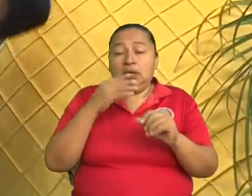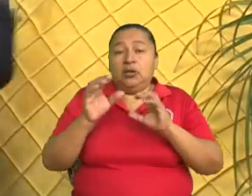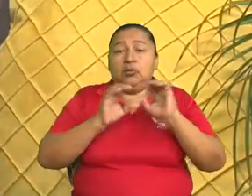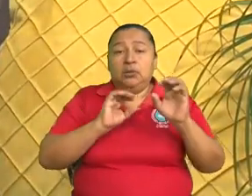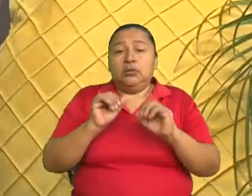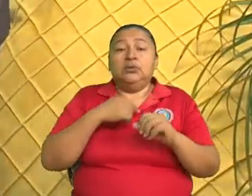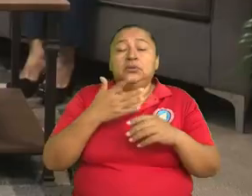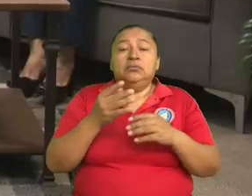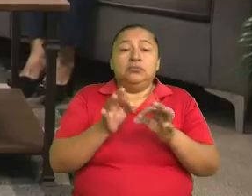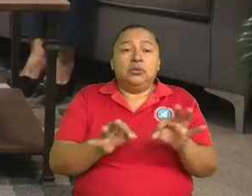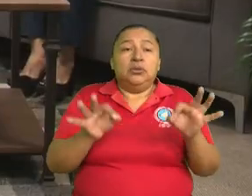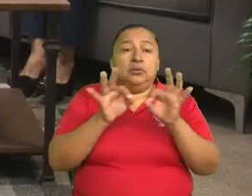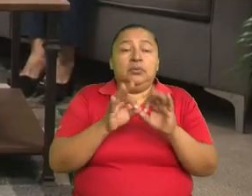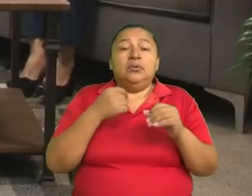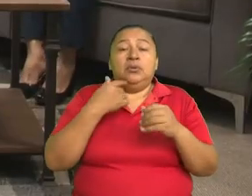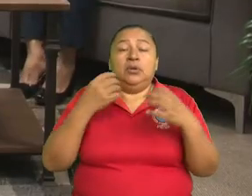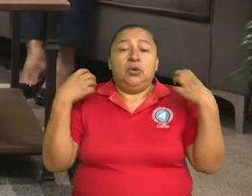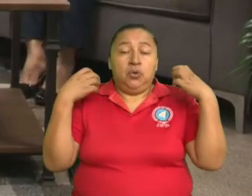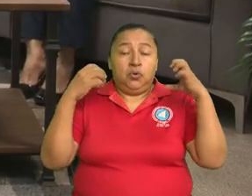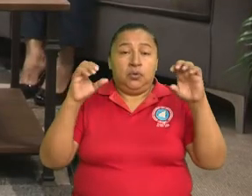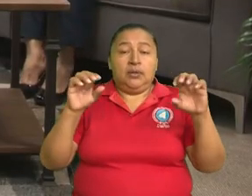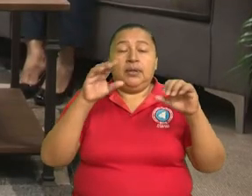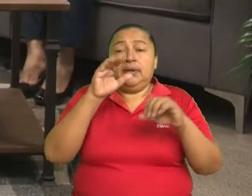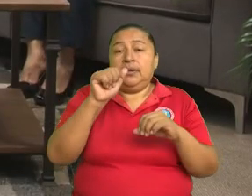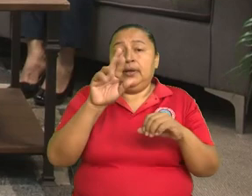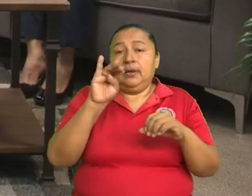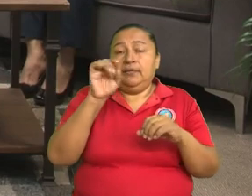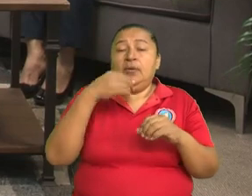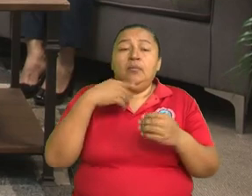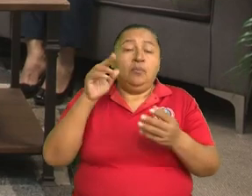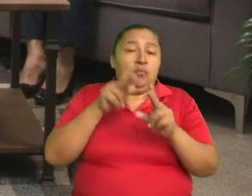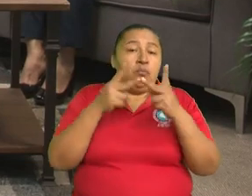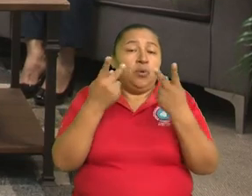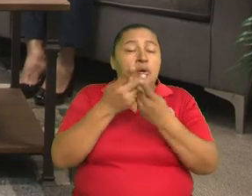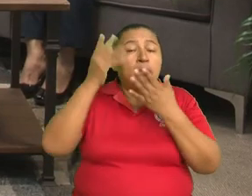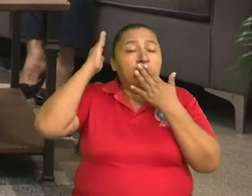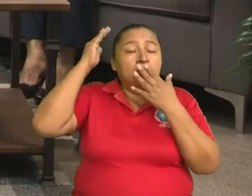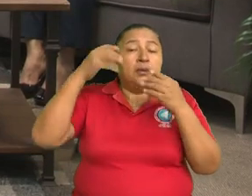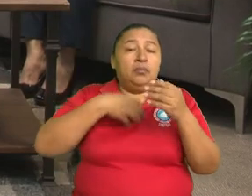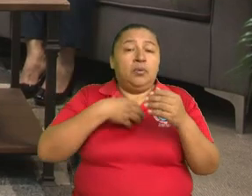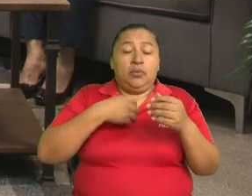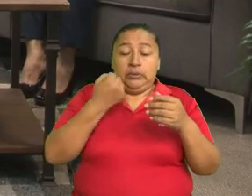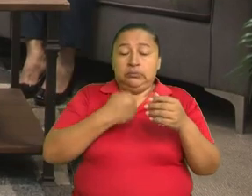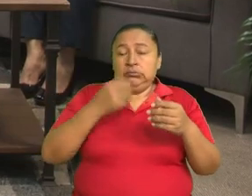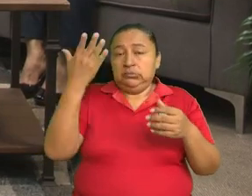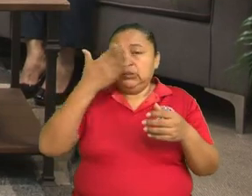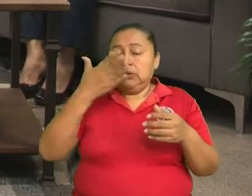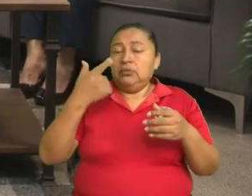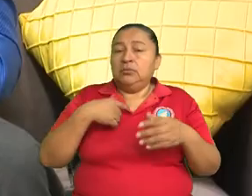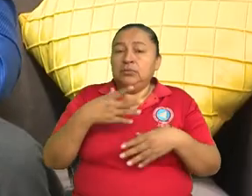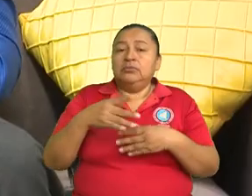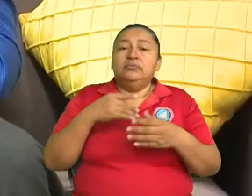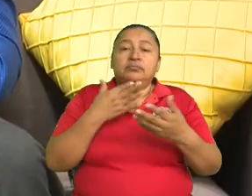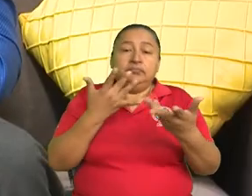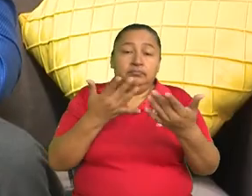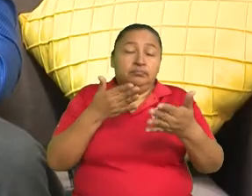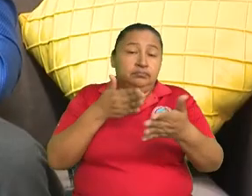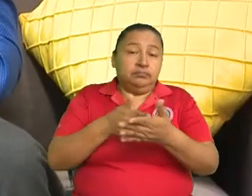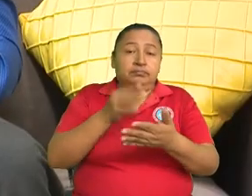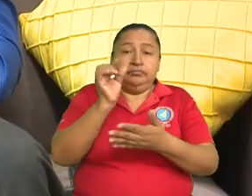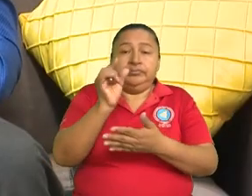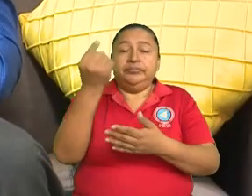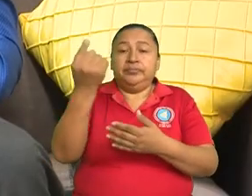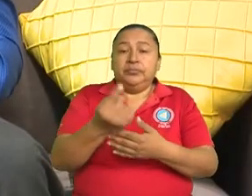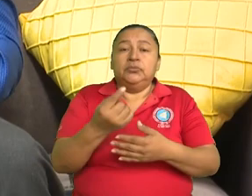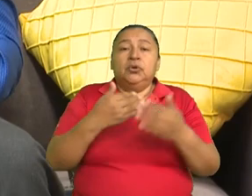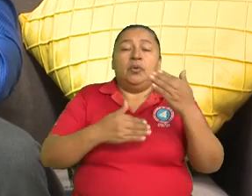comunicativo que se está impartiendo, me refiero a nuestra costa caribe, a nuestros pueblos indígenas, originarios y afrodescendientes. Hacemos una breve pausa y